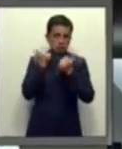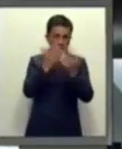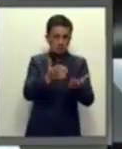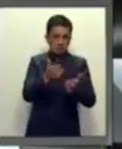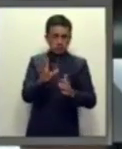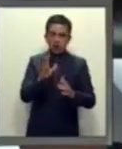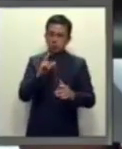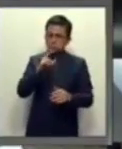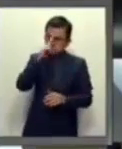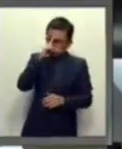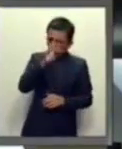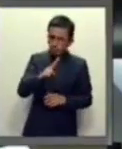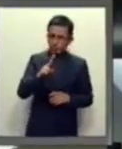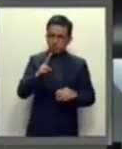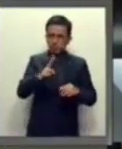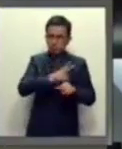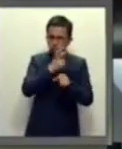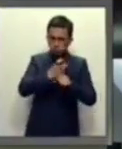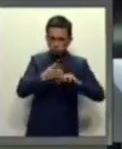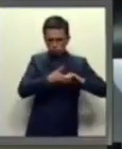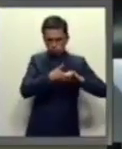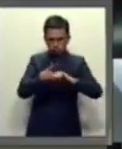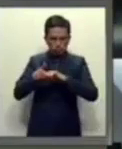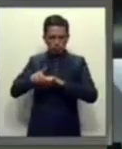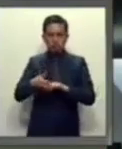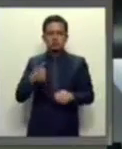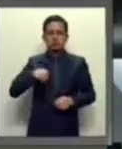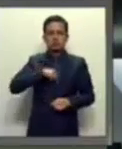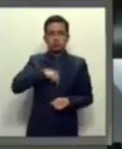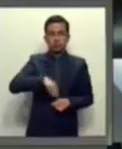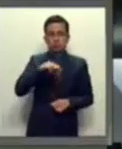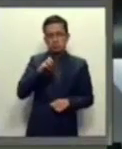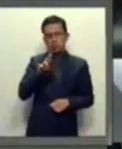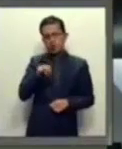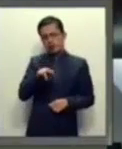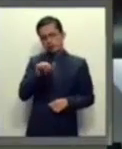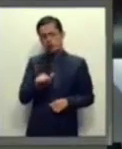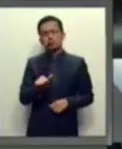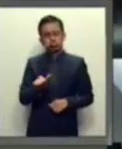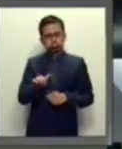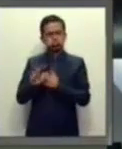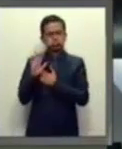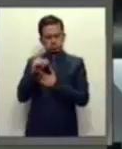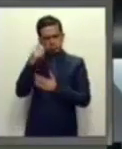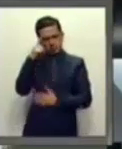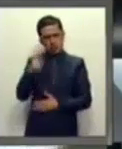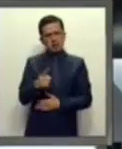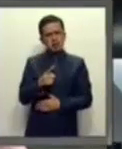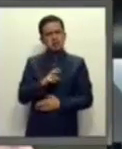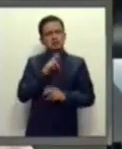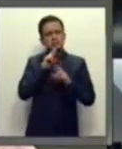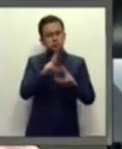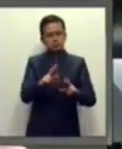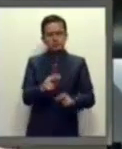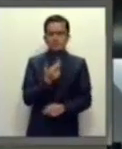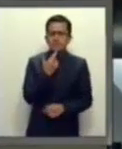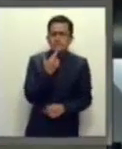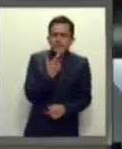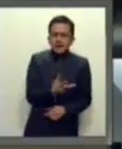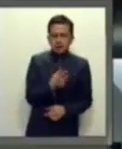doble remolque. En Morena estamos comprometidos con la búsqueda de mejores soluciones a las